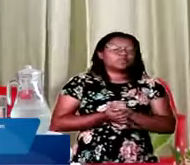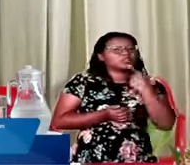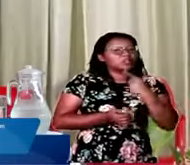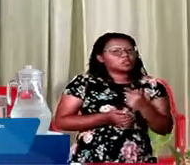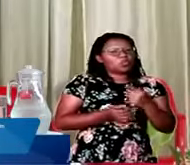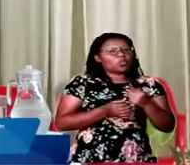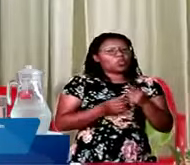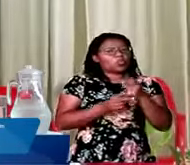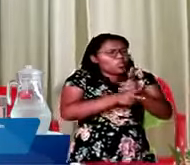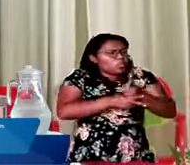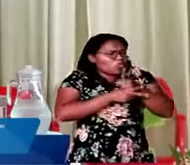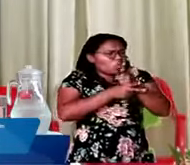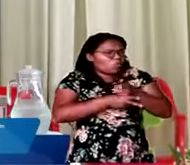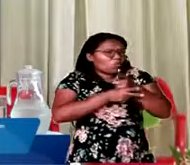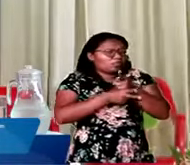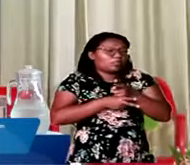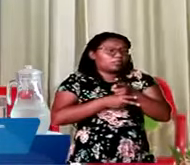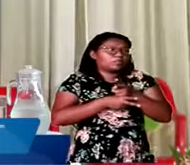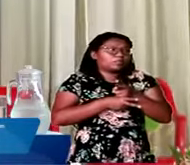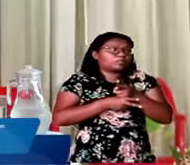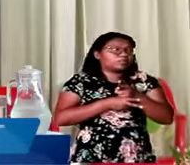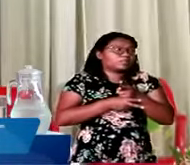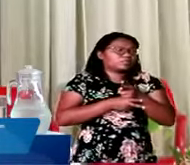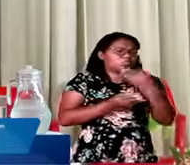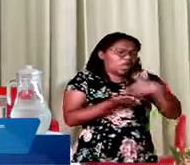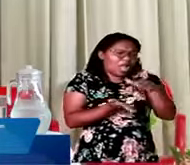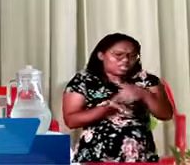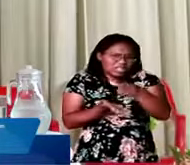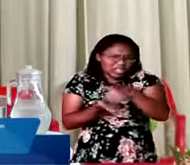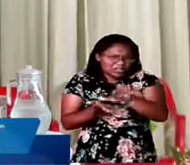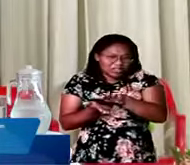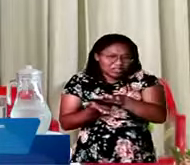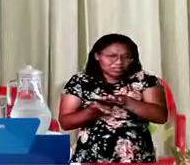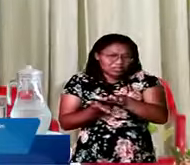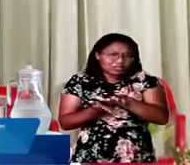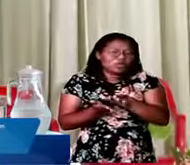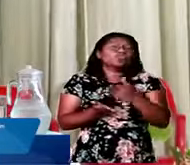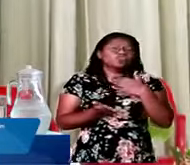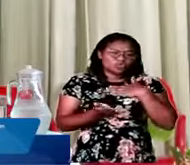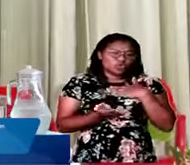y todo lo que gastes de más yo te lo pagaré cuando regrese.